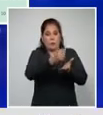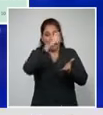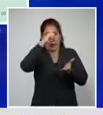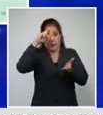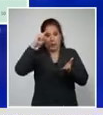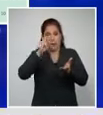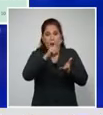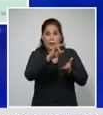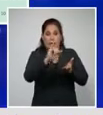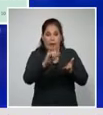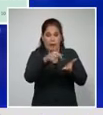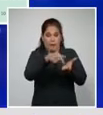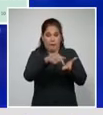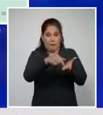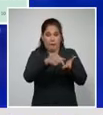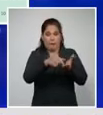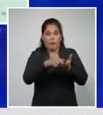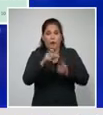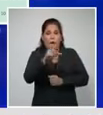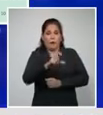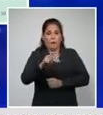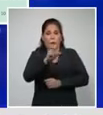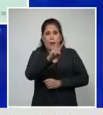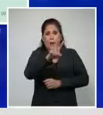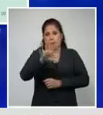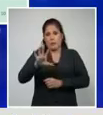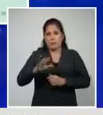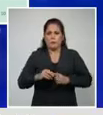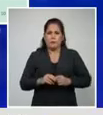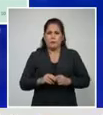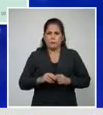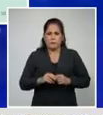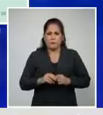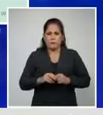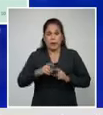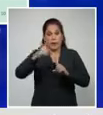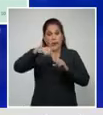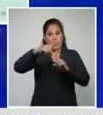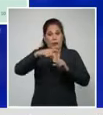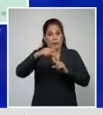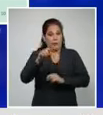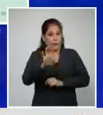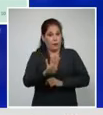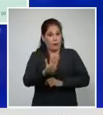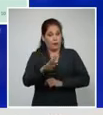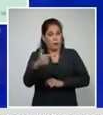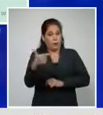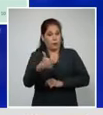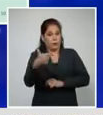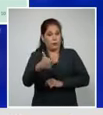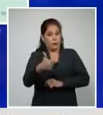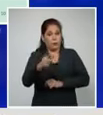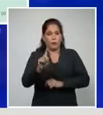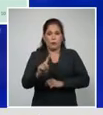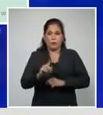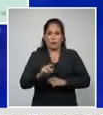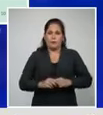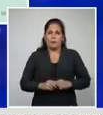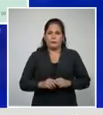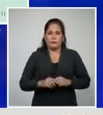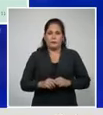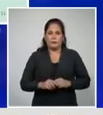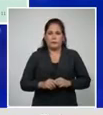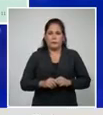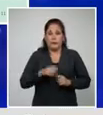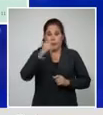26, y Cabaiguán 25, en Trinidad 4 y en Jatibonico 1. Ciego